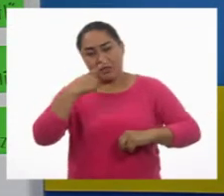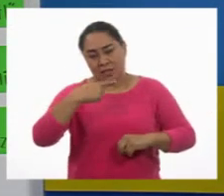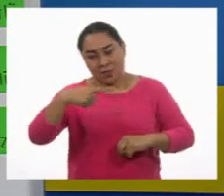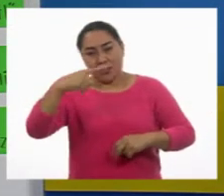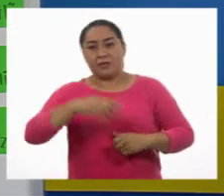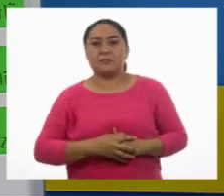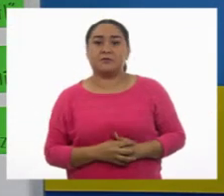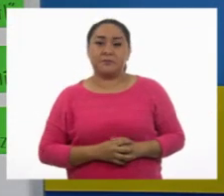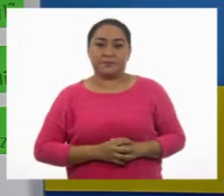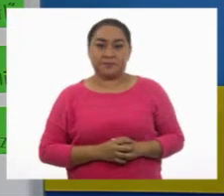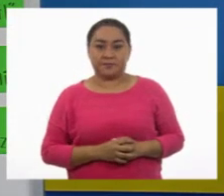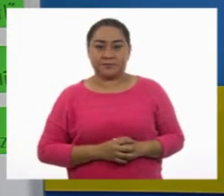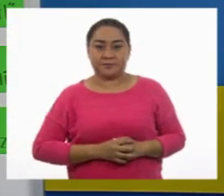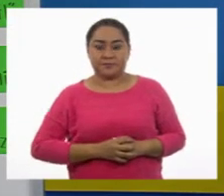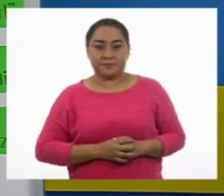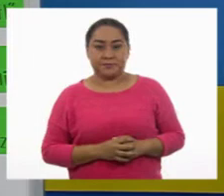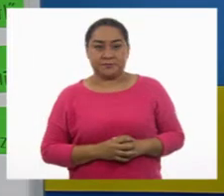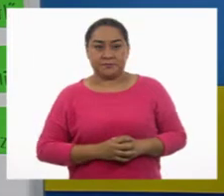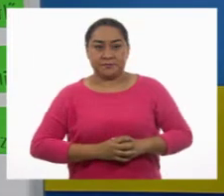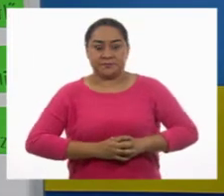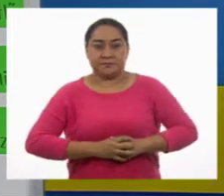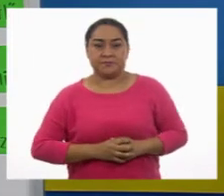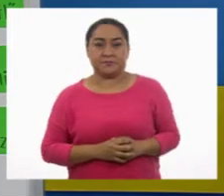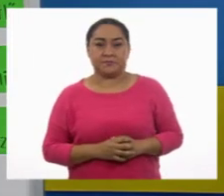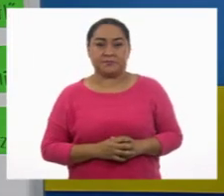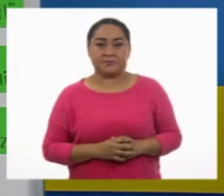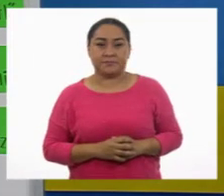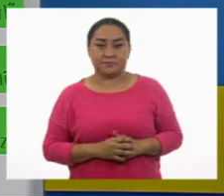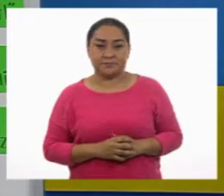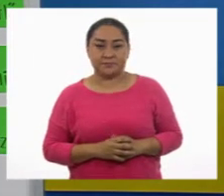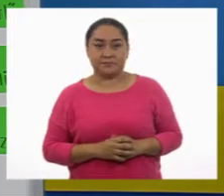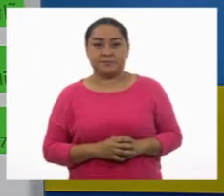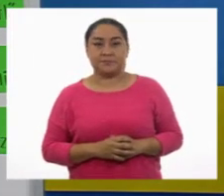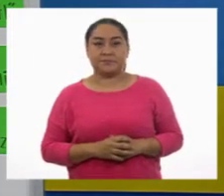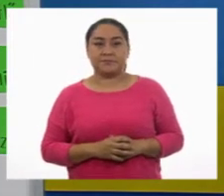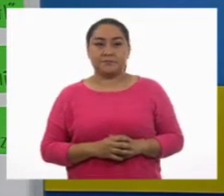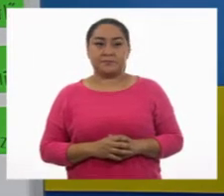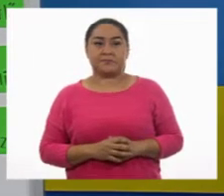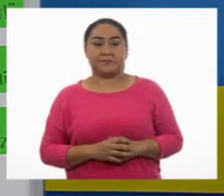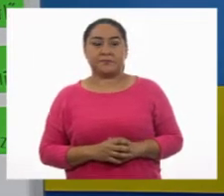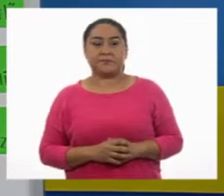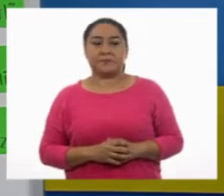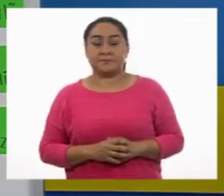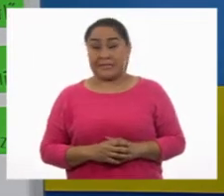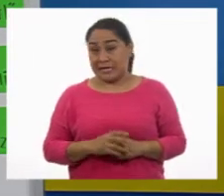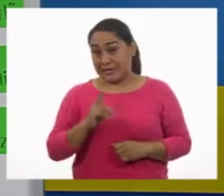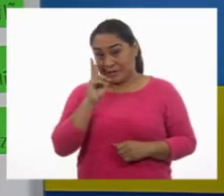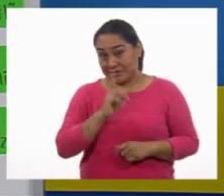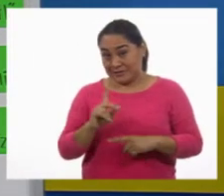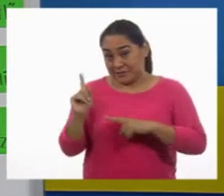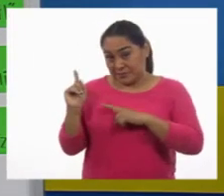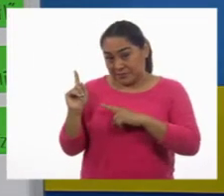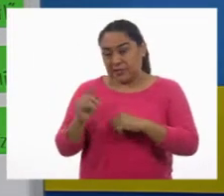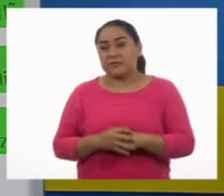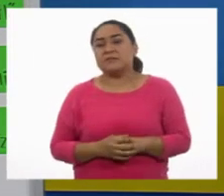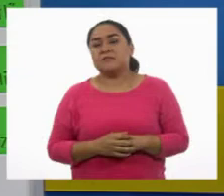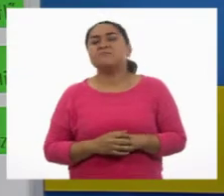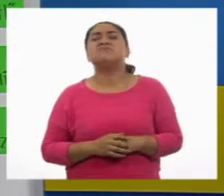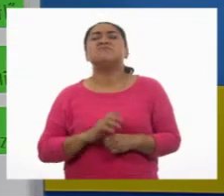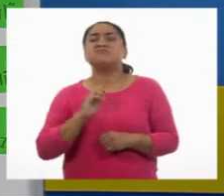Setempaquesalisli, La Chichiwali, Juan Munese, In Igniul. En él se muestra miembros